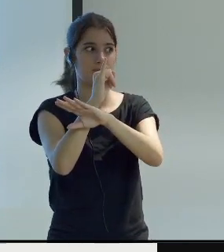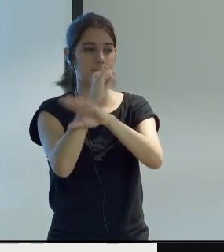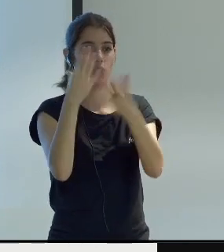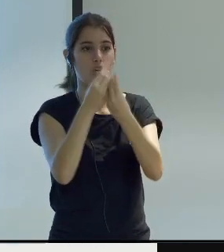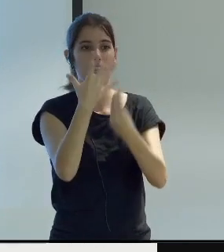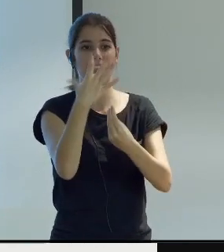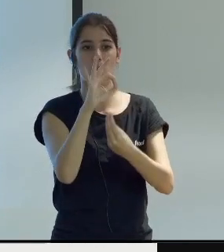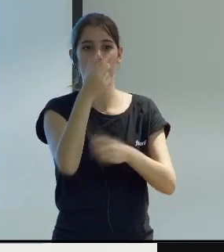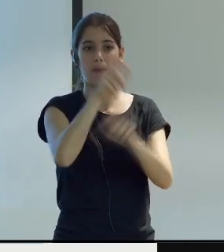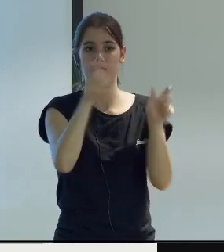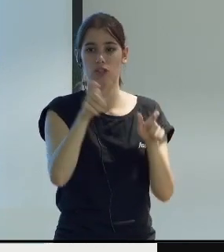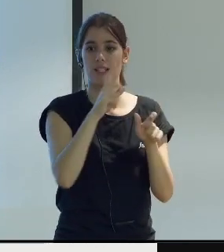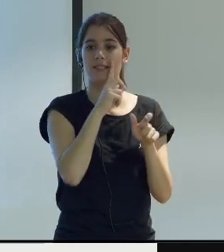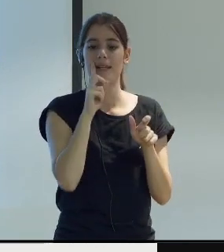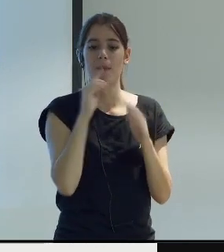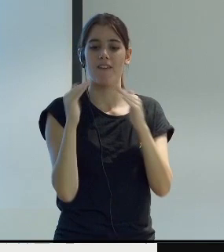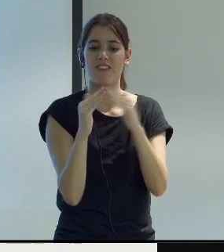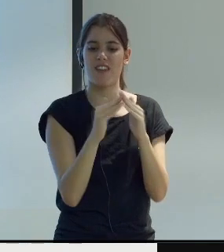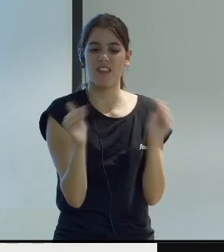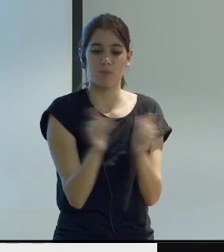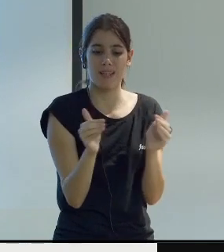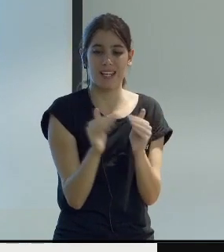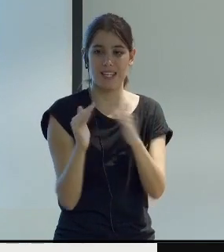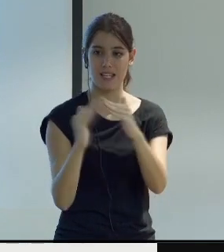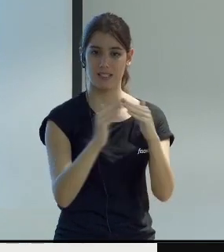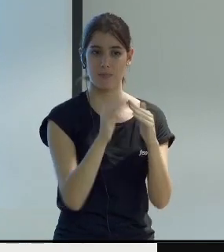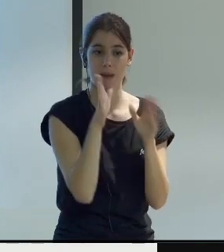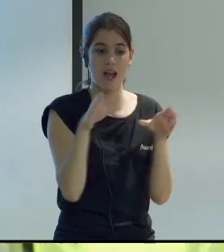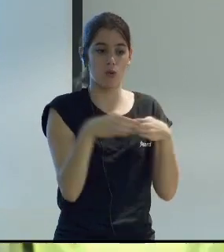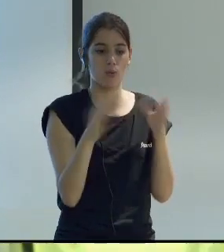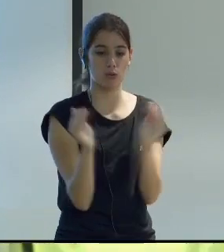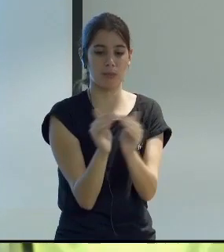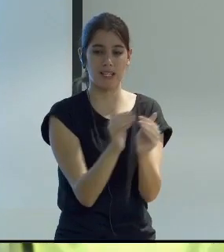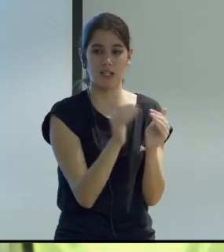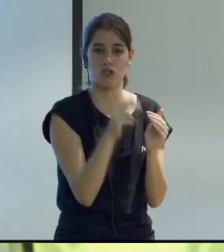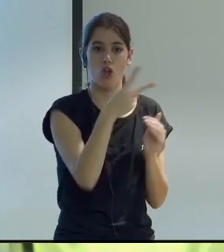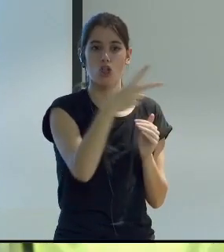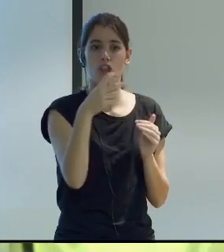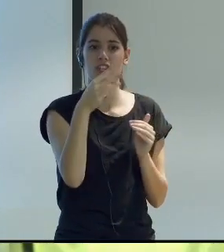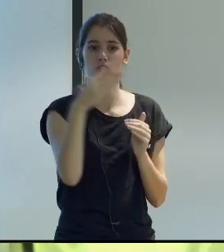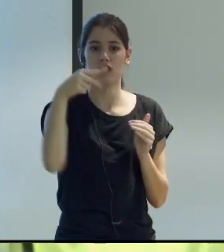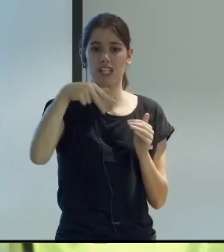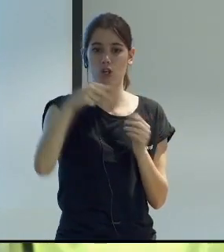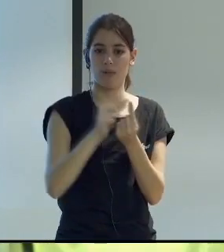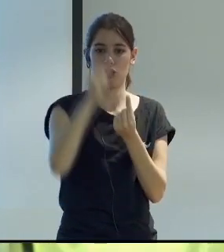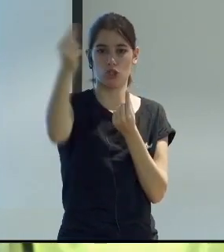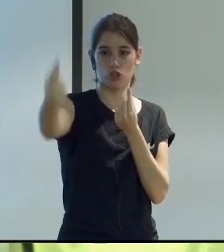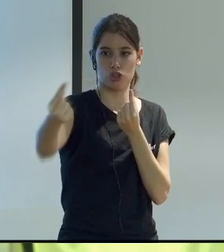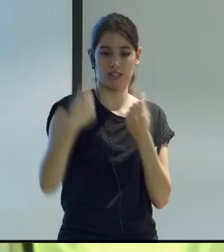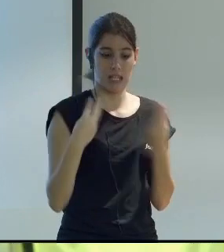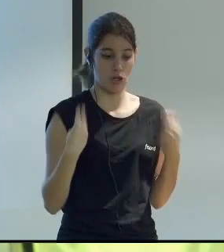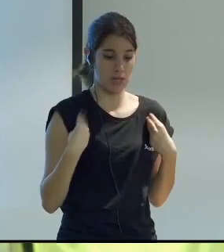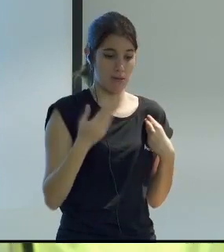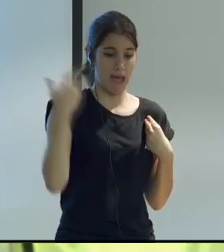50 personas. Se llaman viviendas pequeñas para grupos pequeños y están a 200 kilómetros de donde vivía la